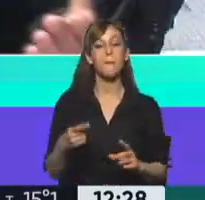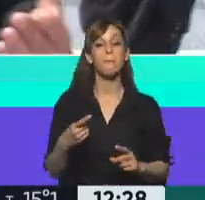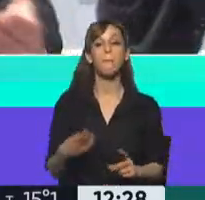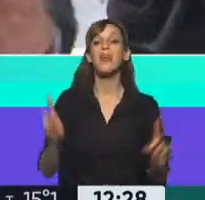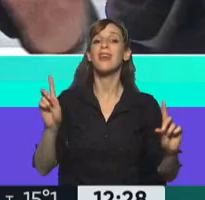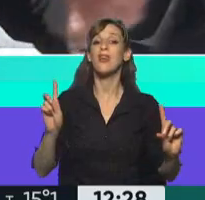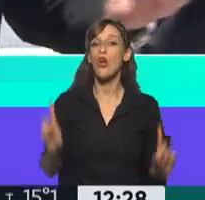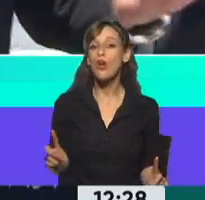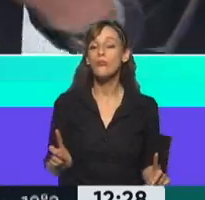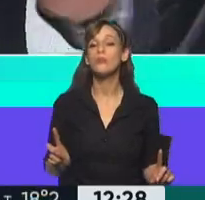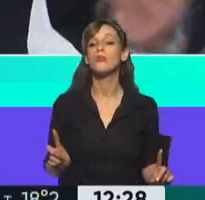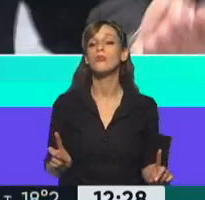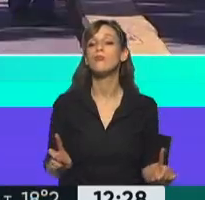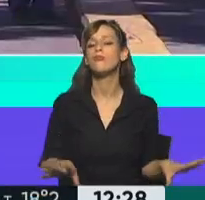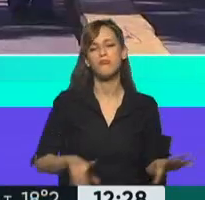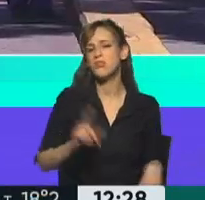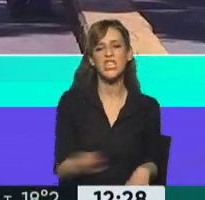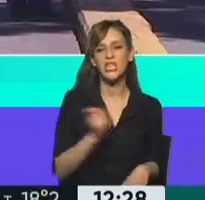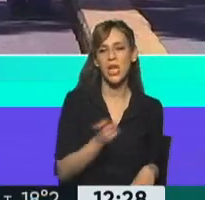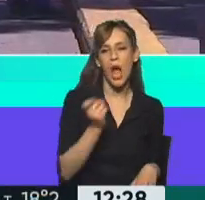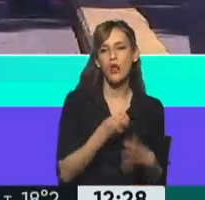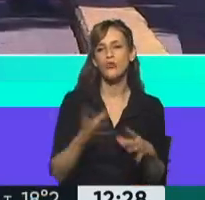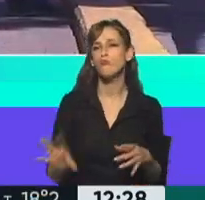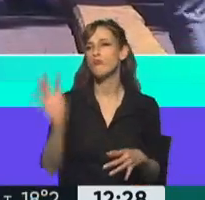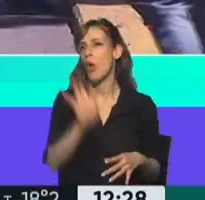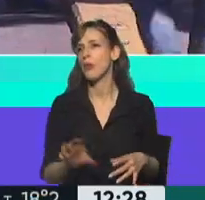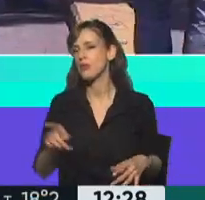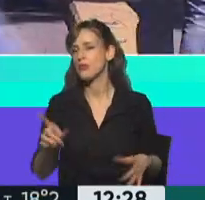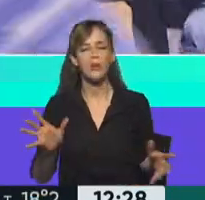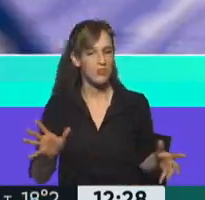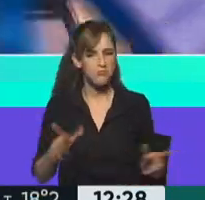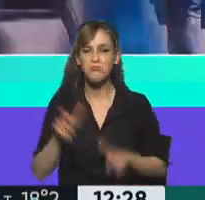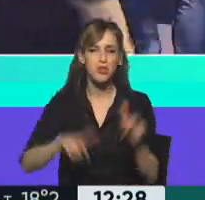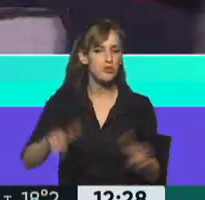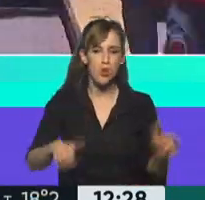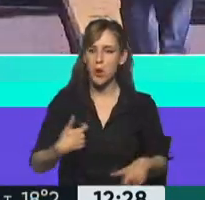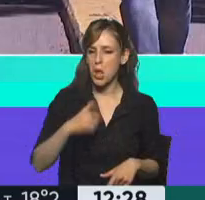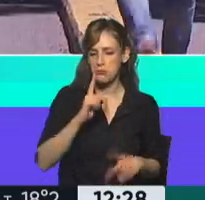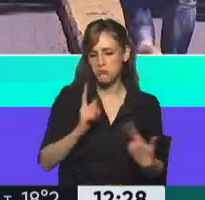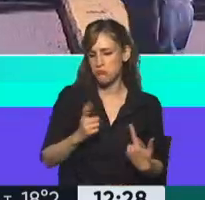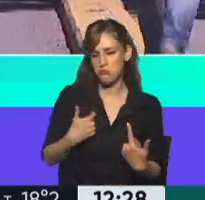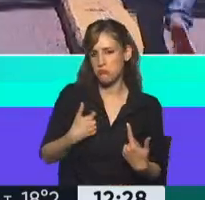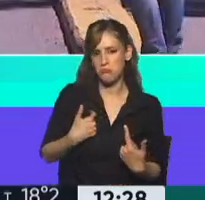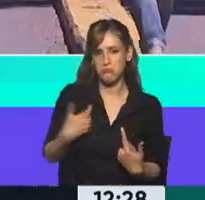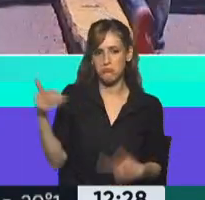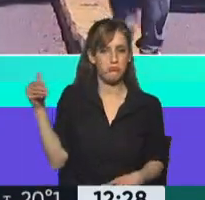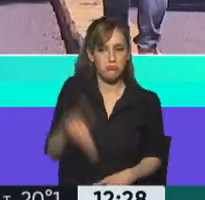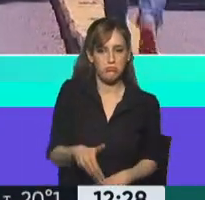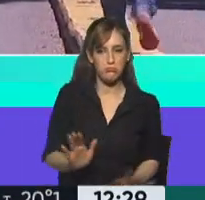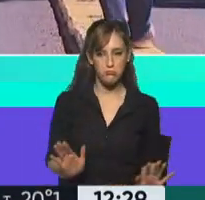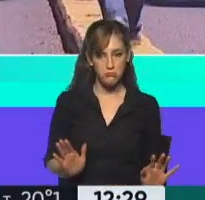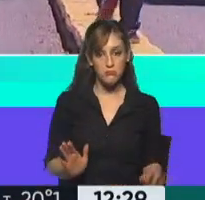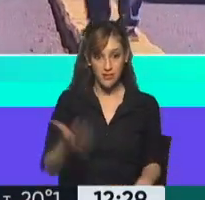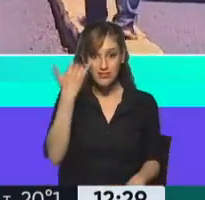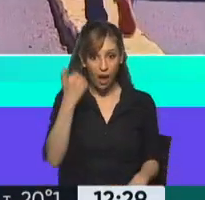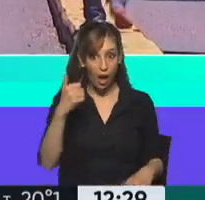muchos sindicatos del interior del país, gente que se ha autoconvocado, que ya se encuentra en la Plaza de Mayo. Mirá